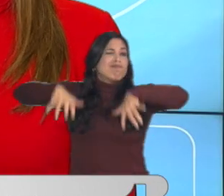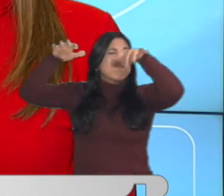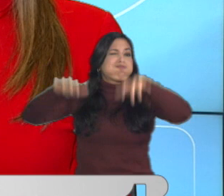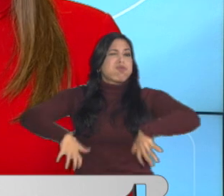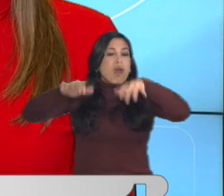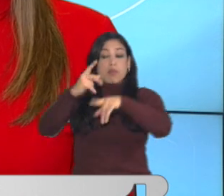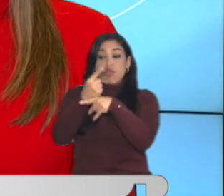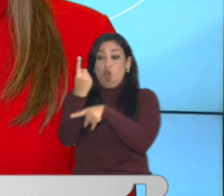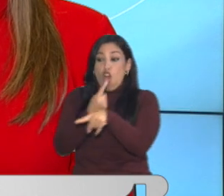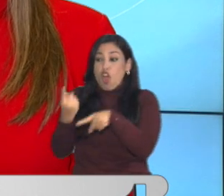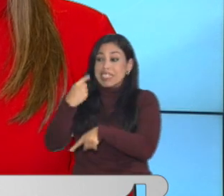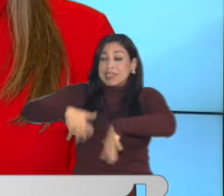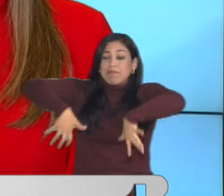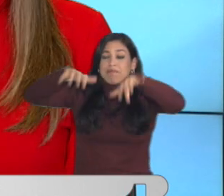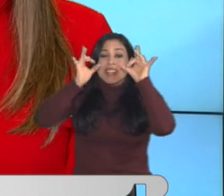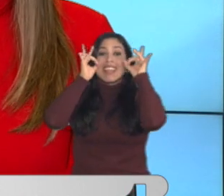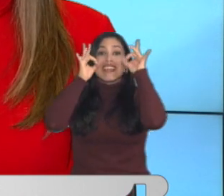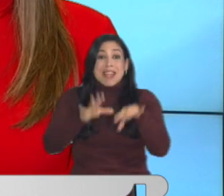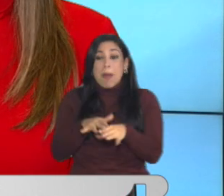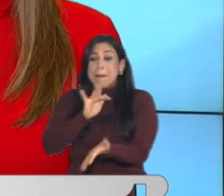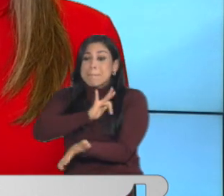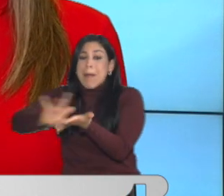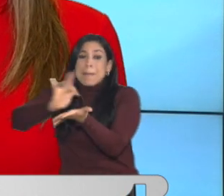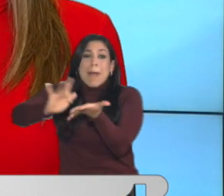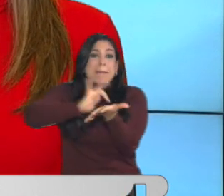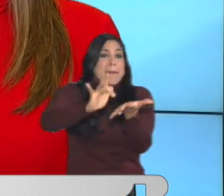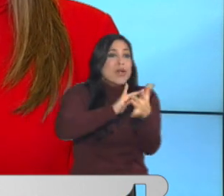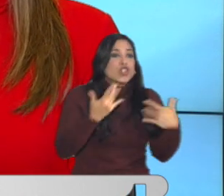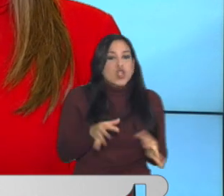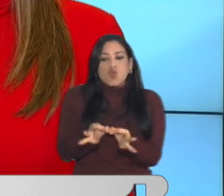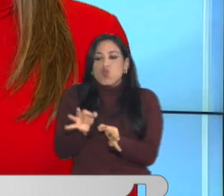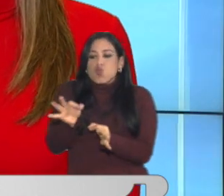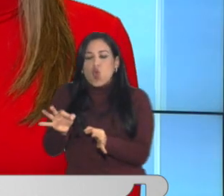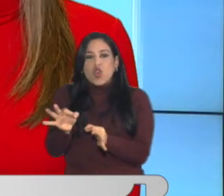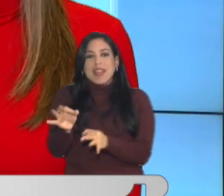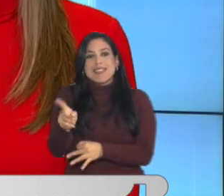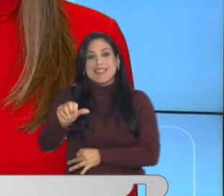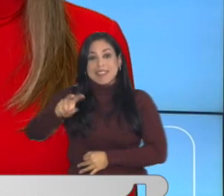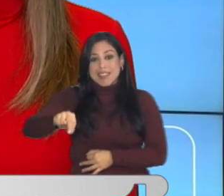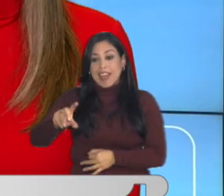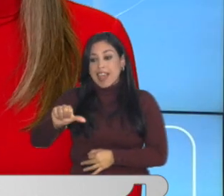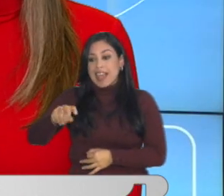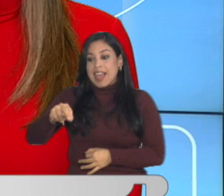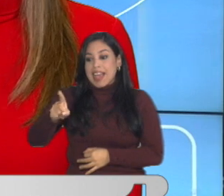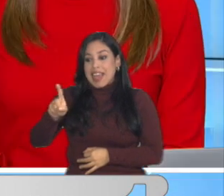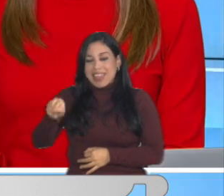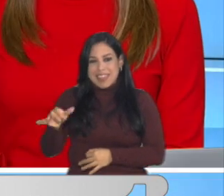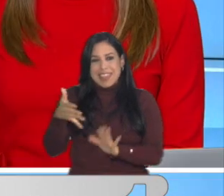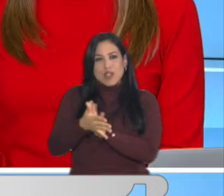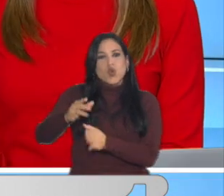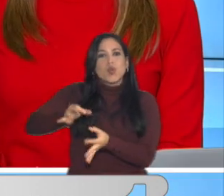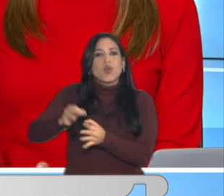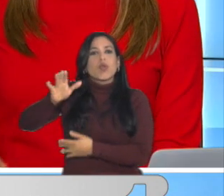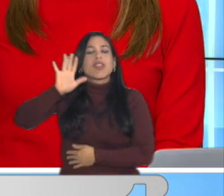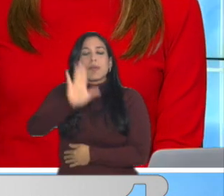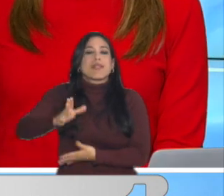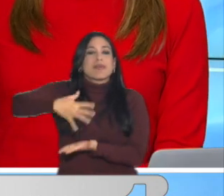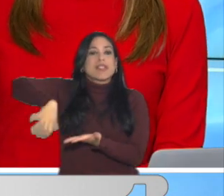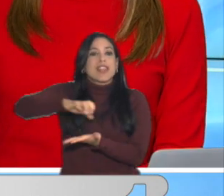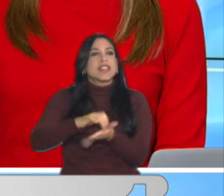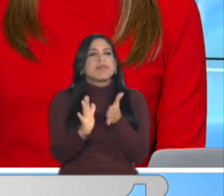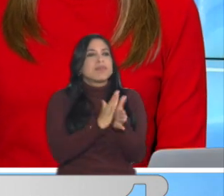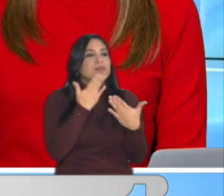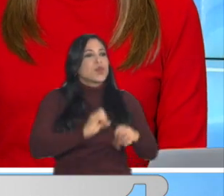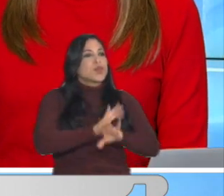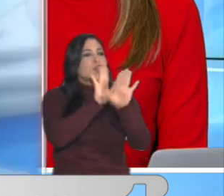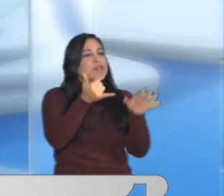lluvias de las últimas horas han ocasionado varias emergencias en el municipio de San Andrés, en Santander. Ana Mercedes Ariza tiene el reporte. Ana,